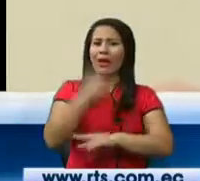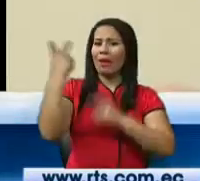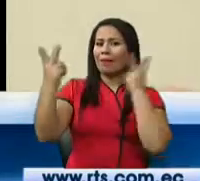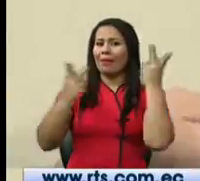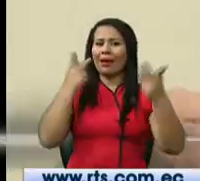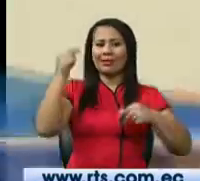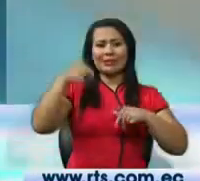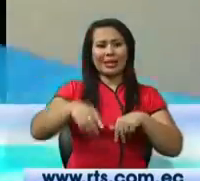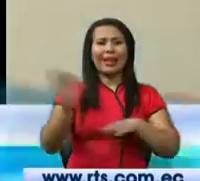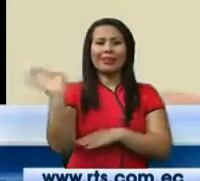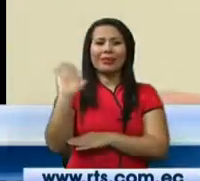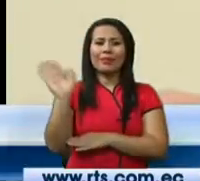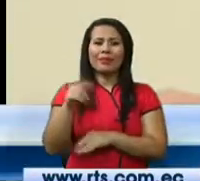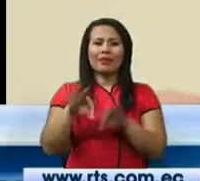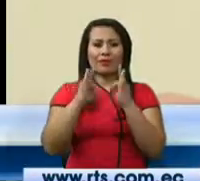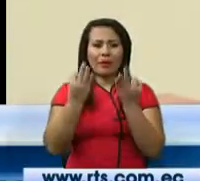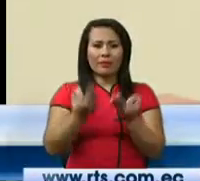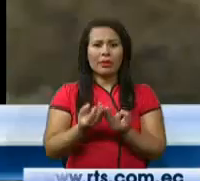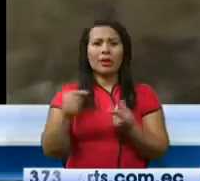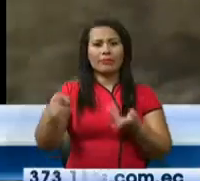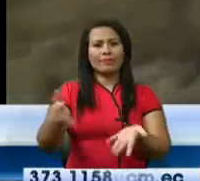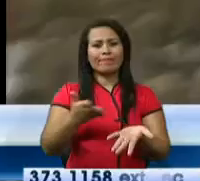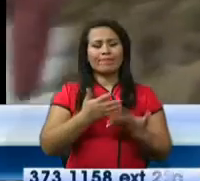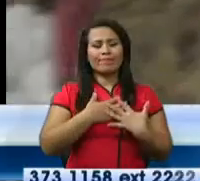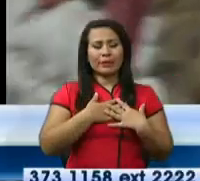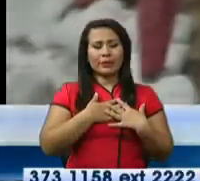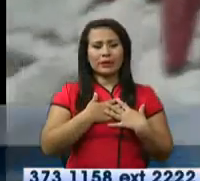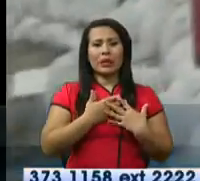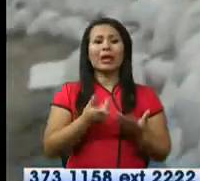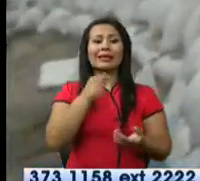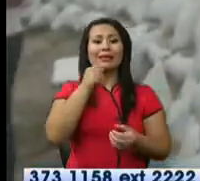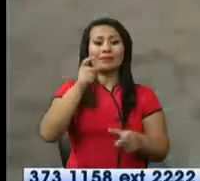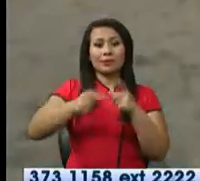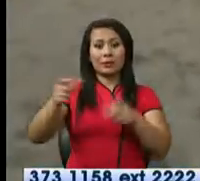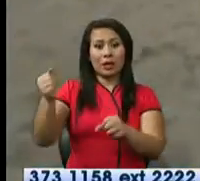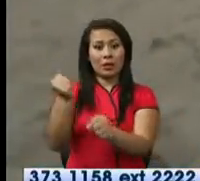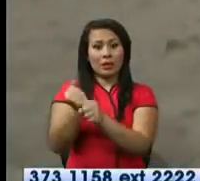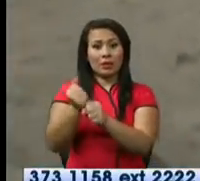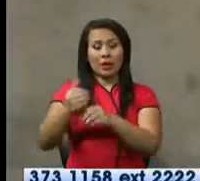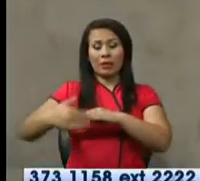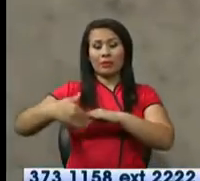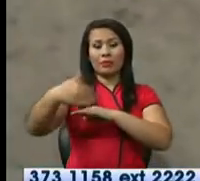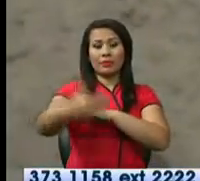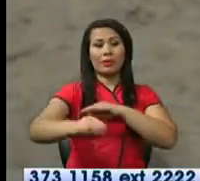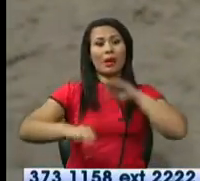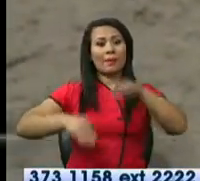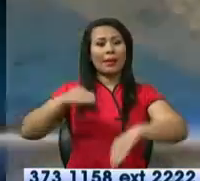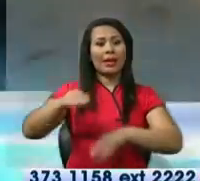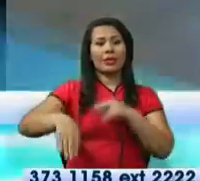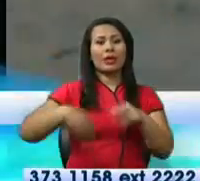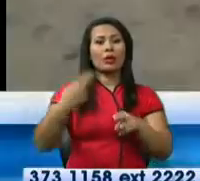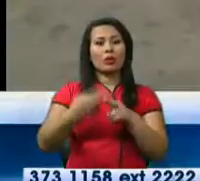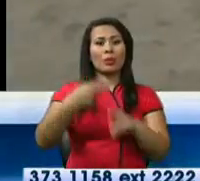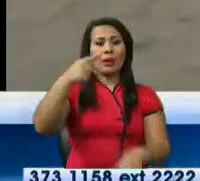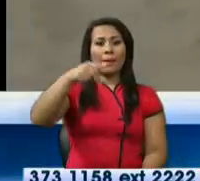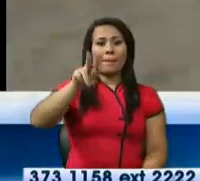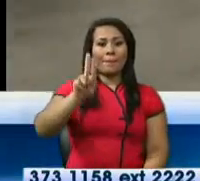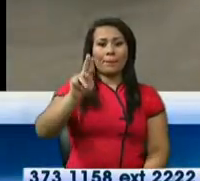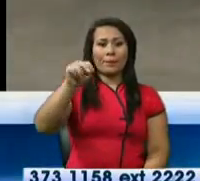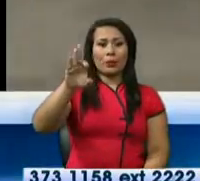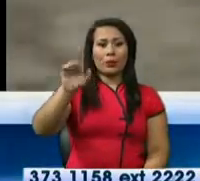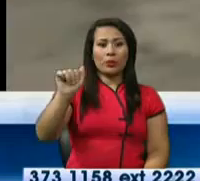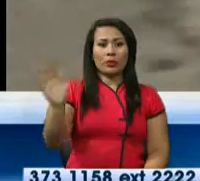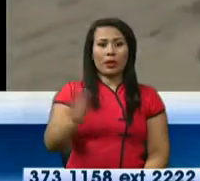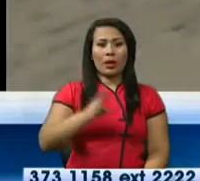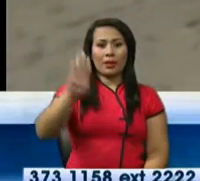playa como despedida y pasa esta desgracia. Personas que se encontraban trabajando frente a la playa de Punta Blanca observaron lo ocurrido.